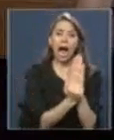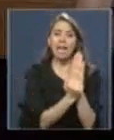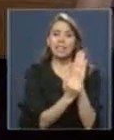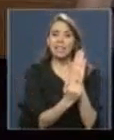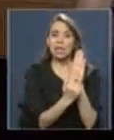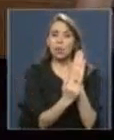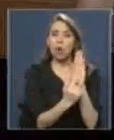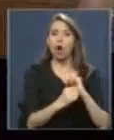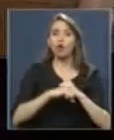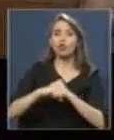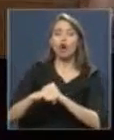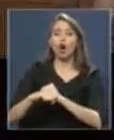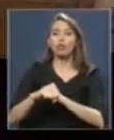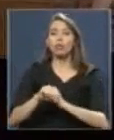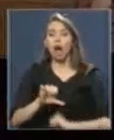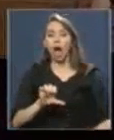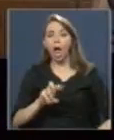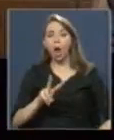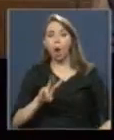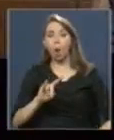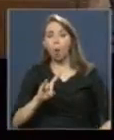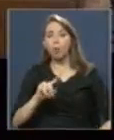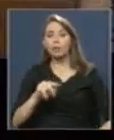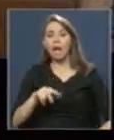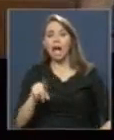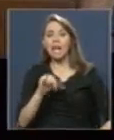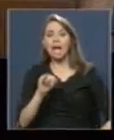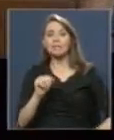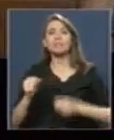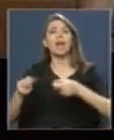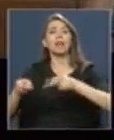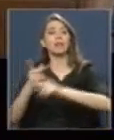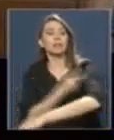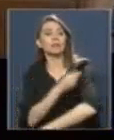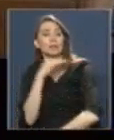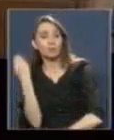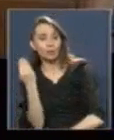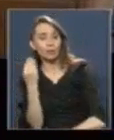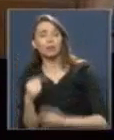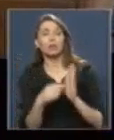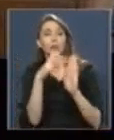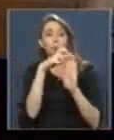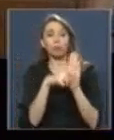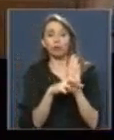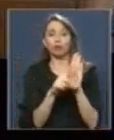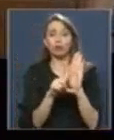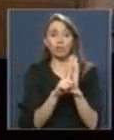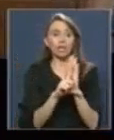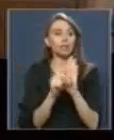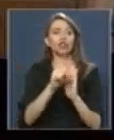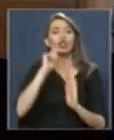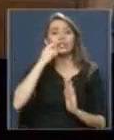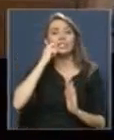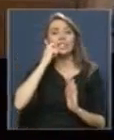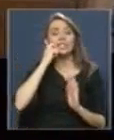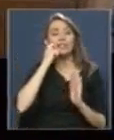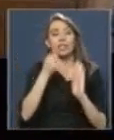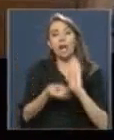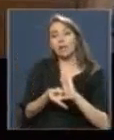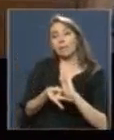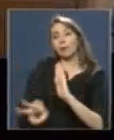anti-eutanasia, que se refería de manera explícita a que este proyecto no iba a significar en ningún caso abrir la